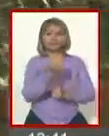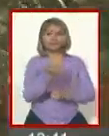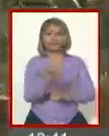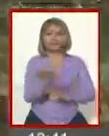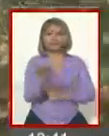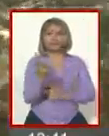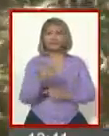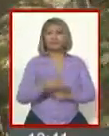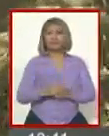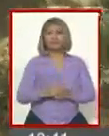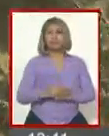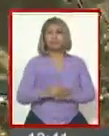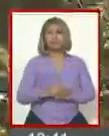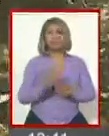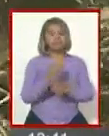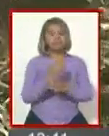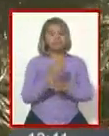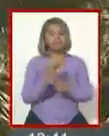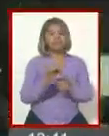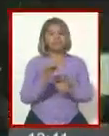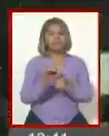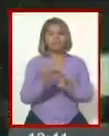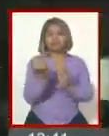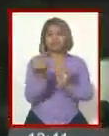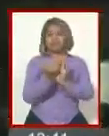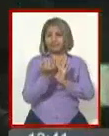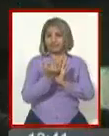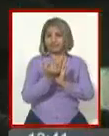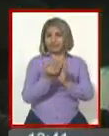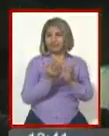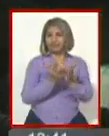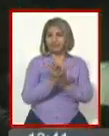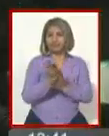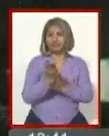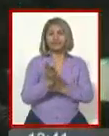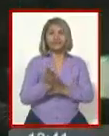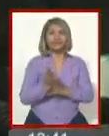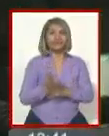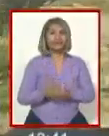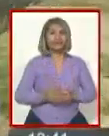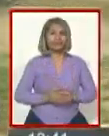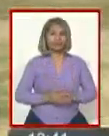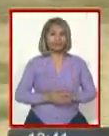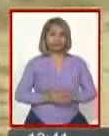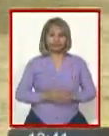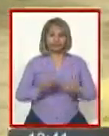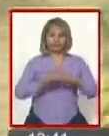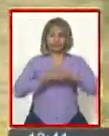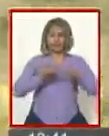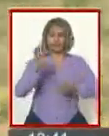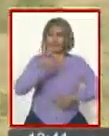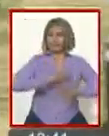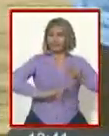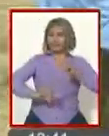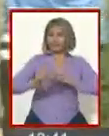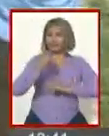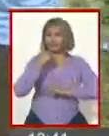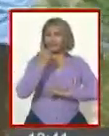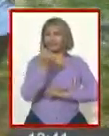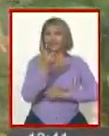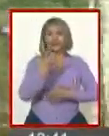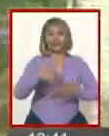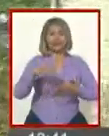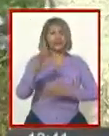algún trauma al nivel óseo, y finalmente la identificación a través de los dientes. Sin embargo, los vecinos no descartan